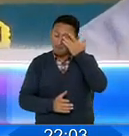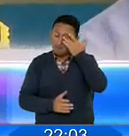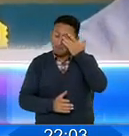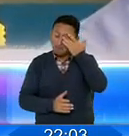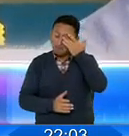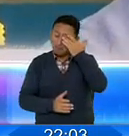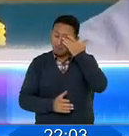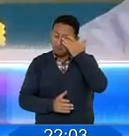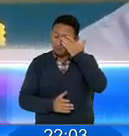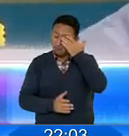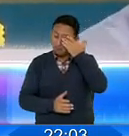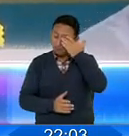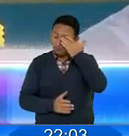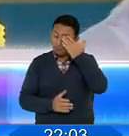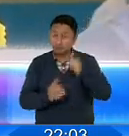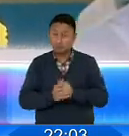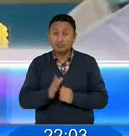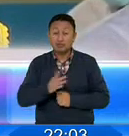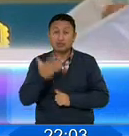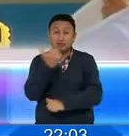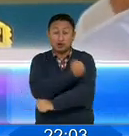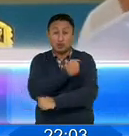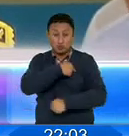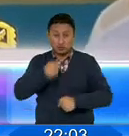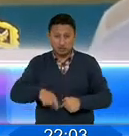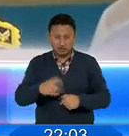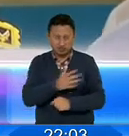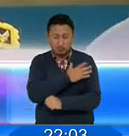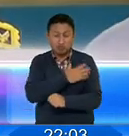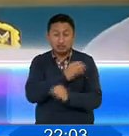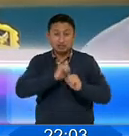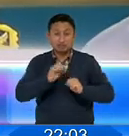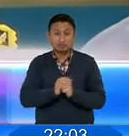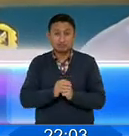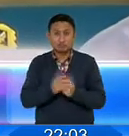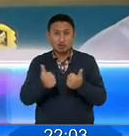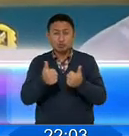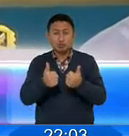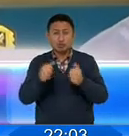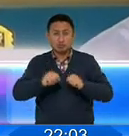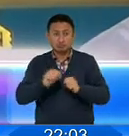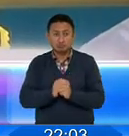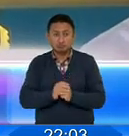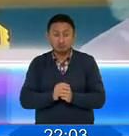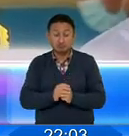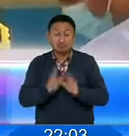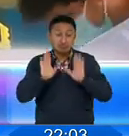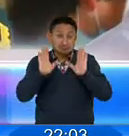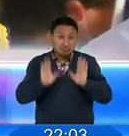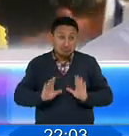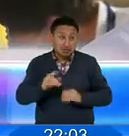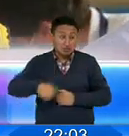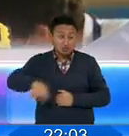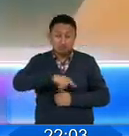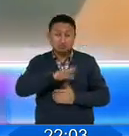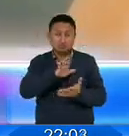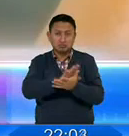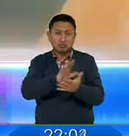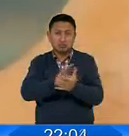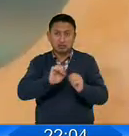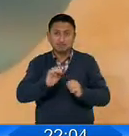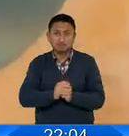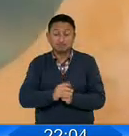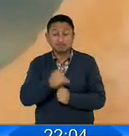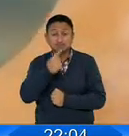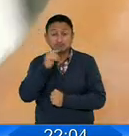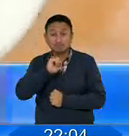vacuna china. Está dando muy buenos resultados y podemos tener la tranquilidad. De hecho, informó